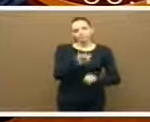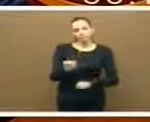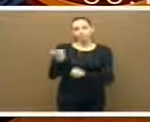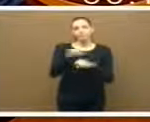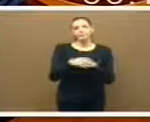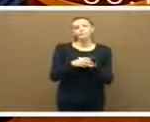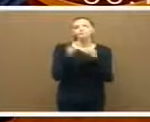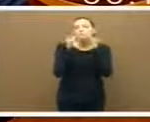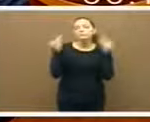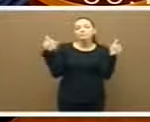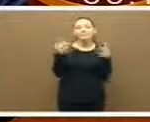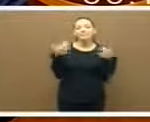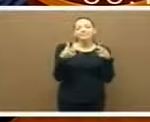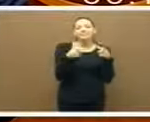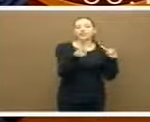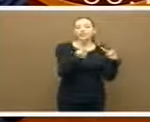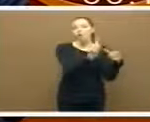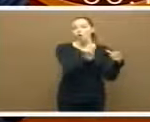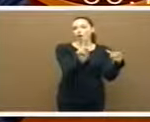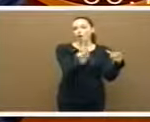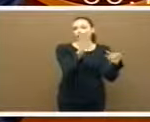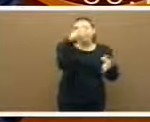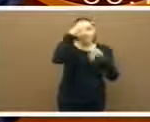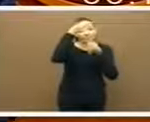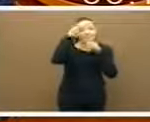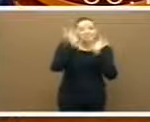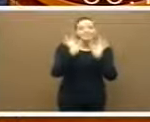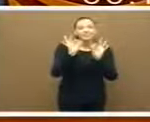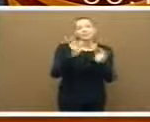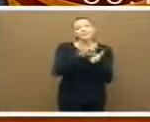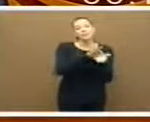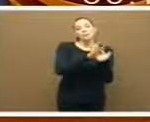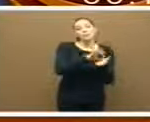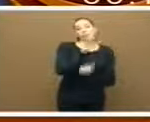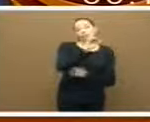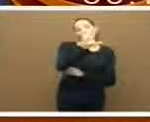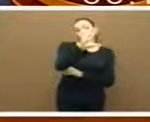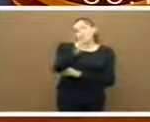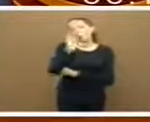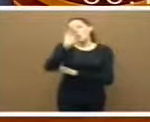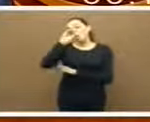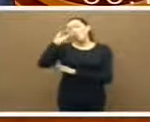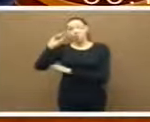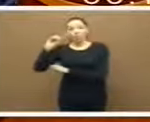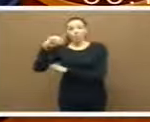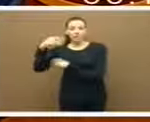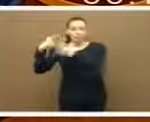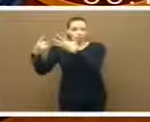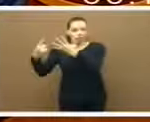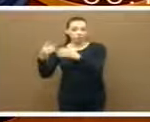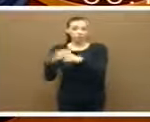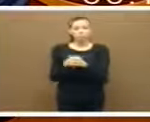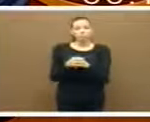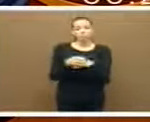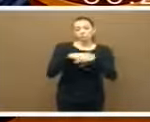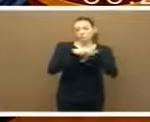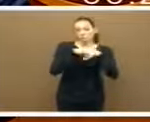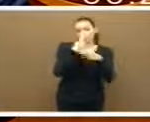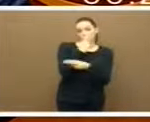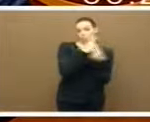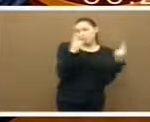dirigidas a la sección 11, más concretamente a los servicios 05 y 06, o sea, Consejería de Administración Pública y la Dirección General